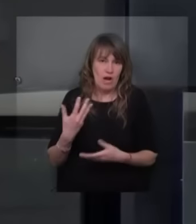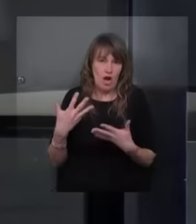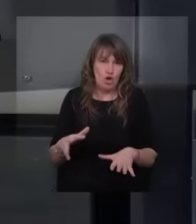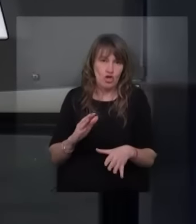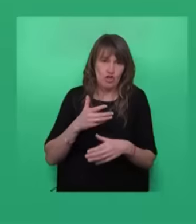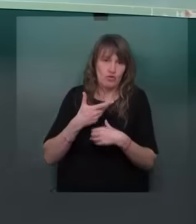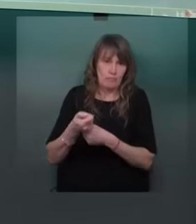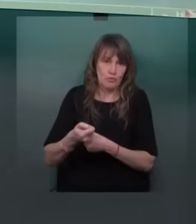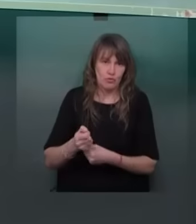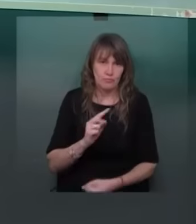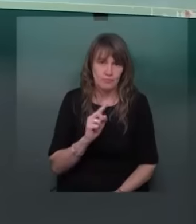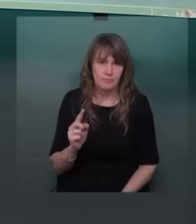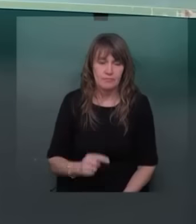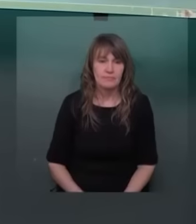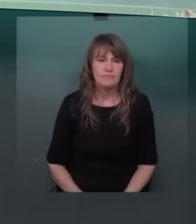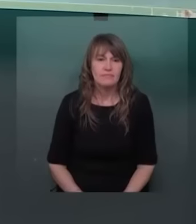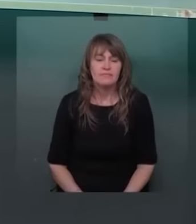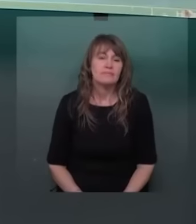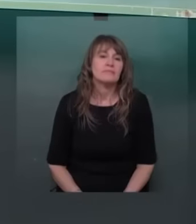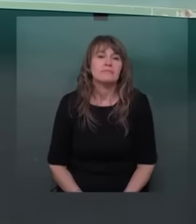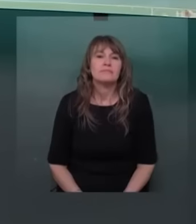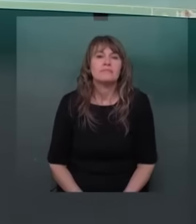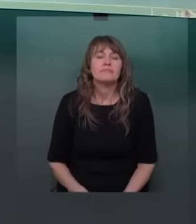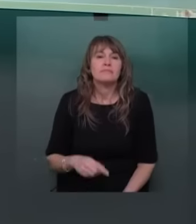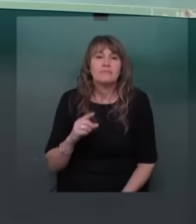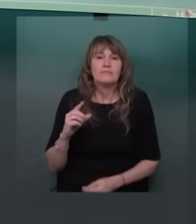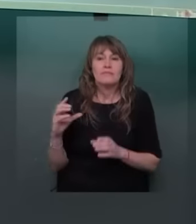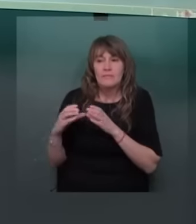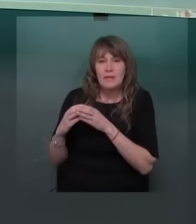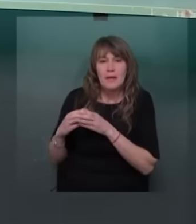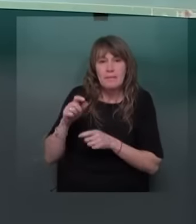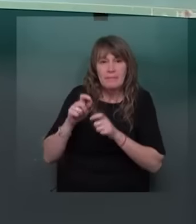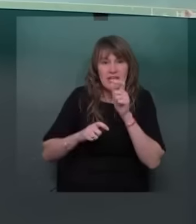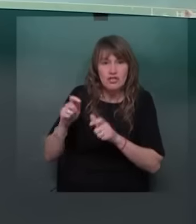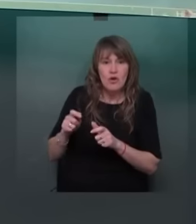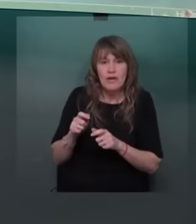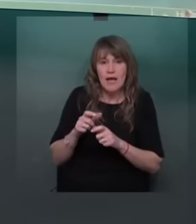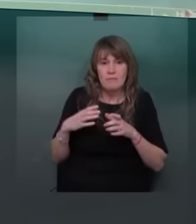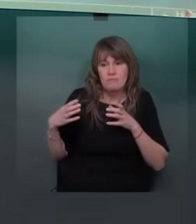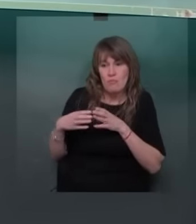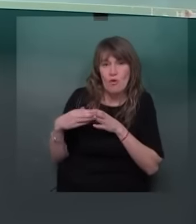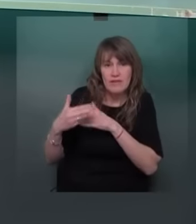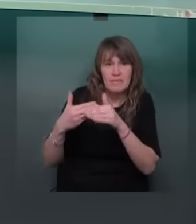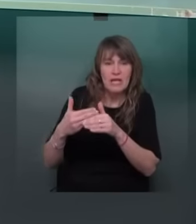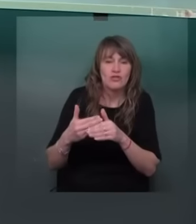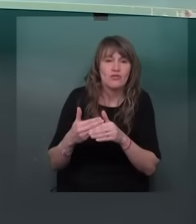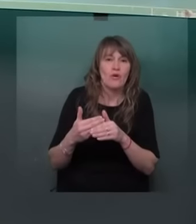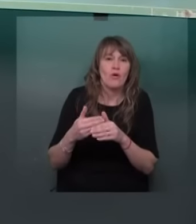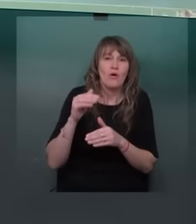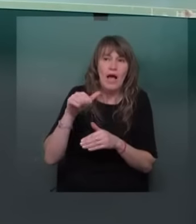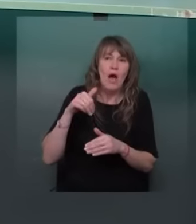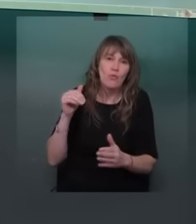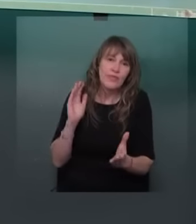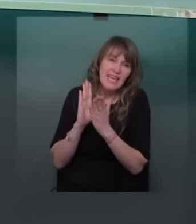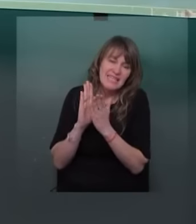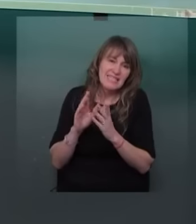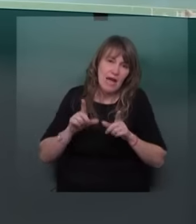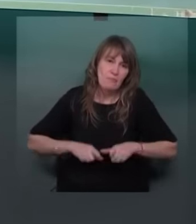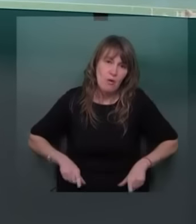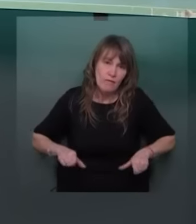nacional y seguimos en tema porque el movimiento de personas usuarias del casmo justamente le pidió una audiencia a la ministra de salud pública